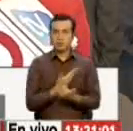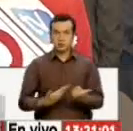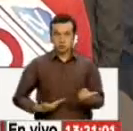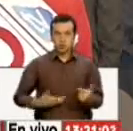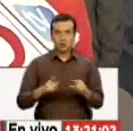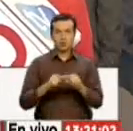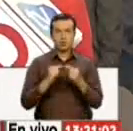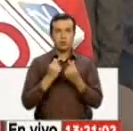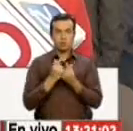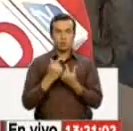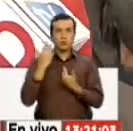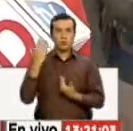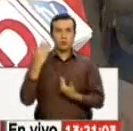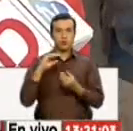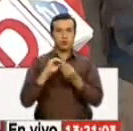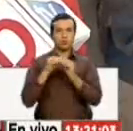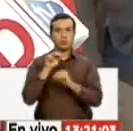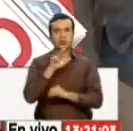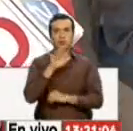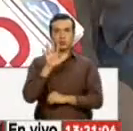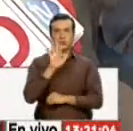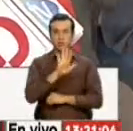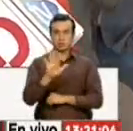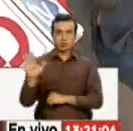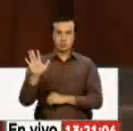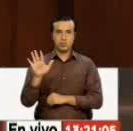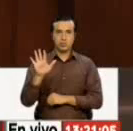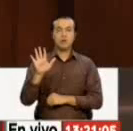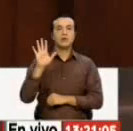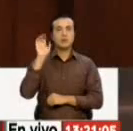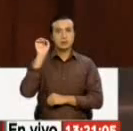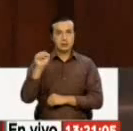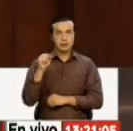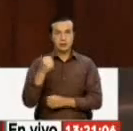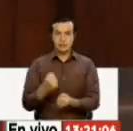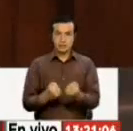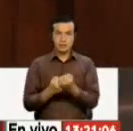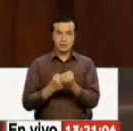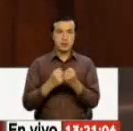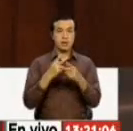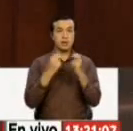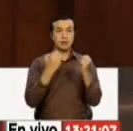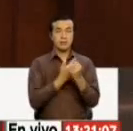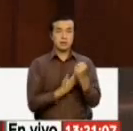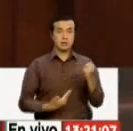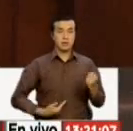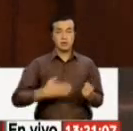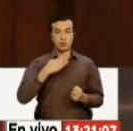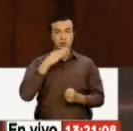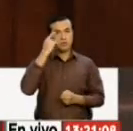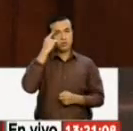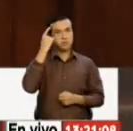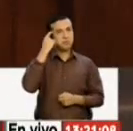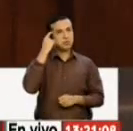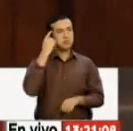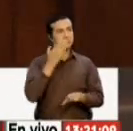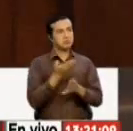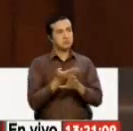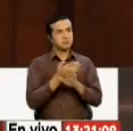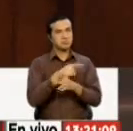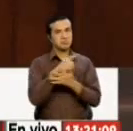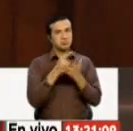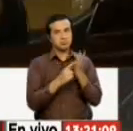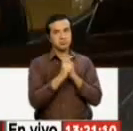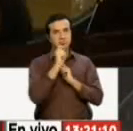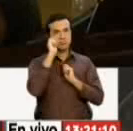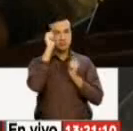partido y presidente de la República. Haremos campaña por el sí. Con este escenario, los afines al expresidente Correa ya se plantean una segunda vía para poder hacer